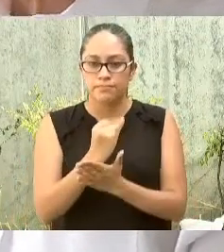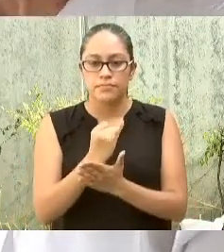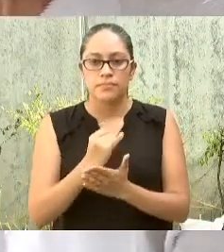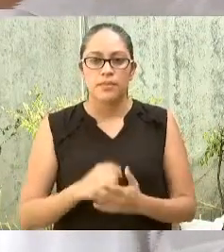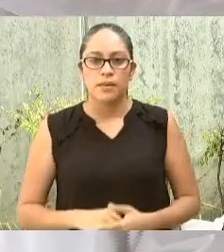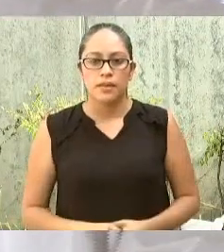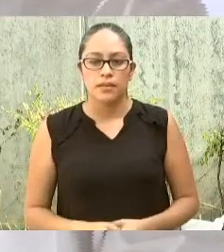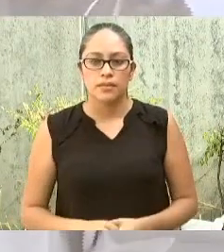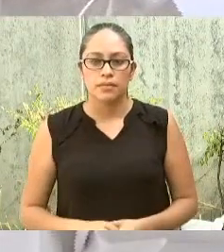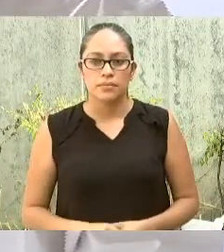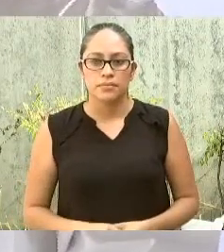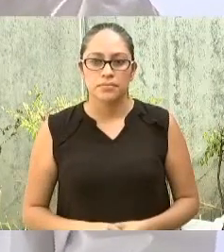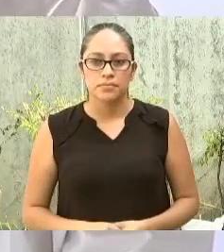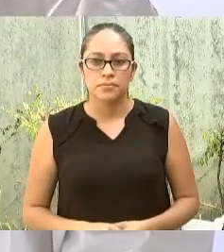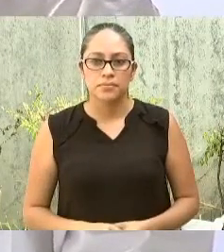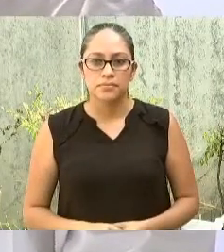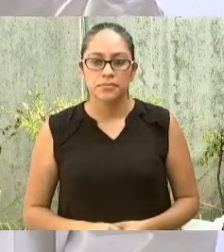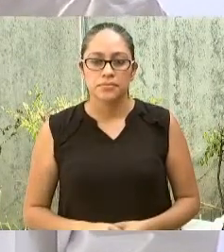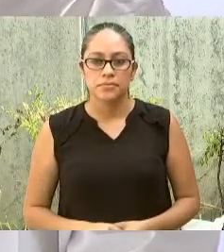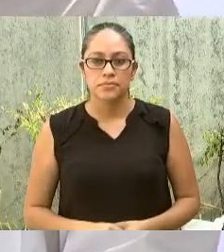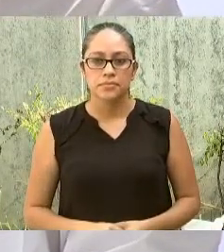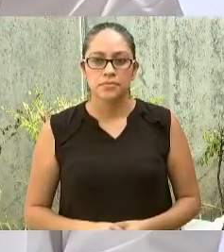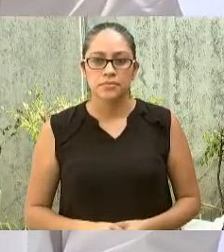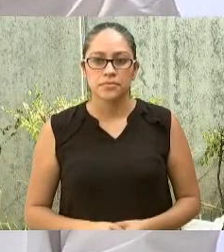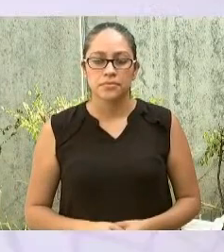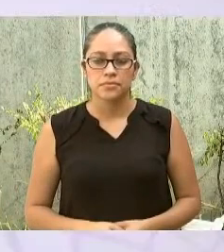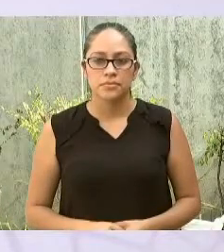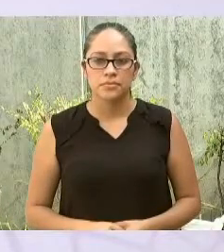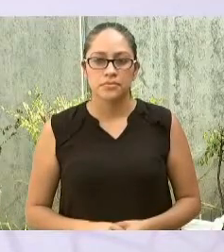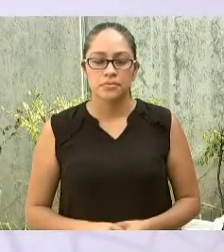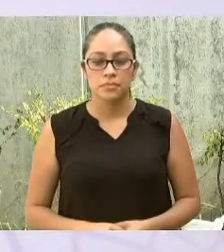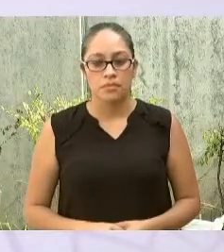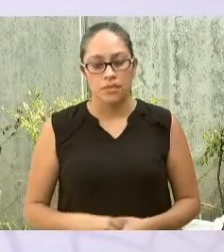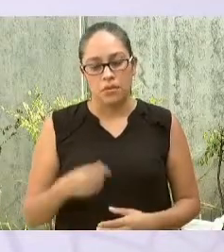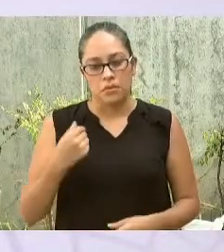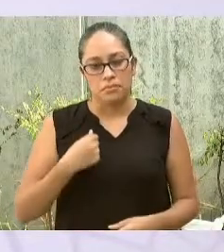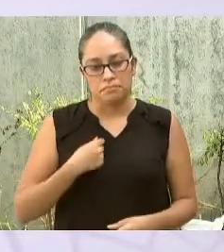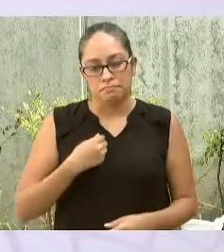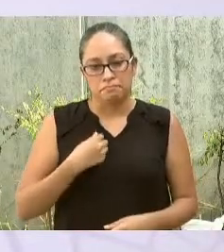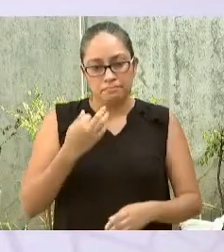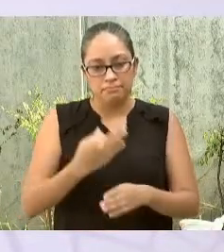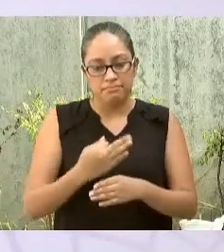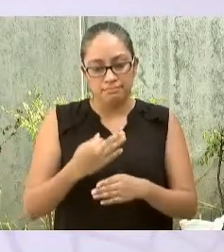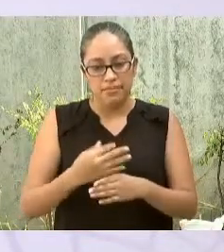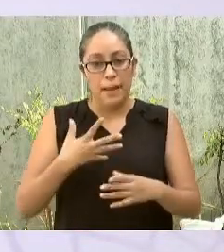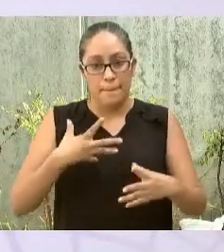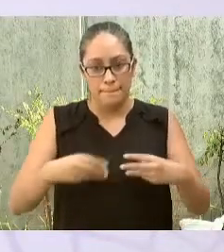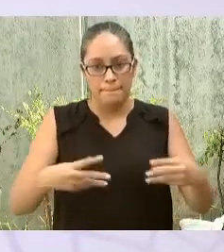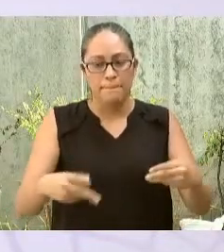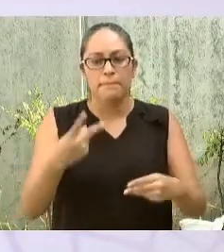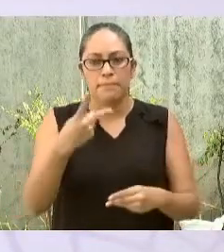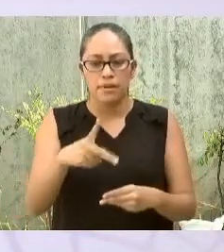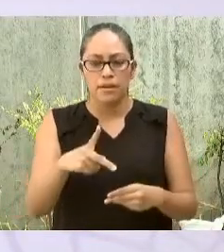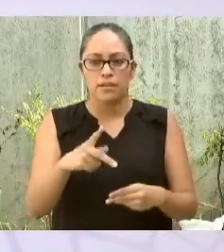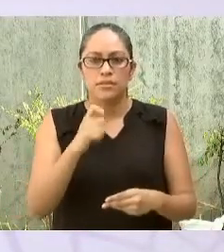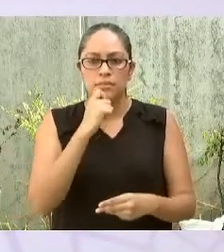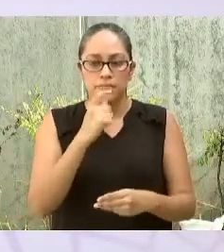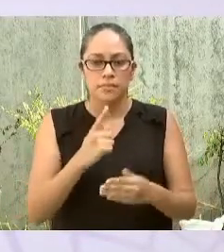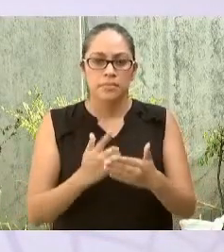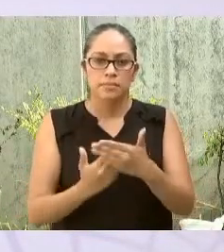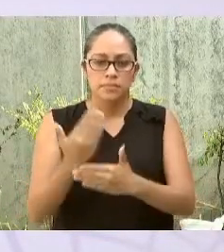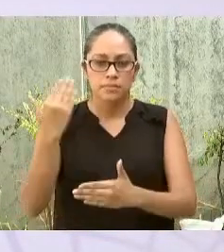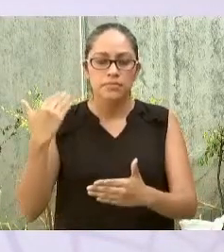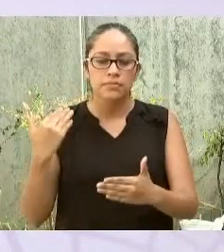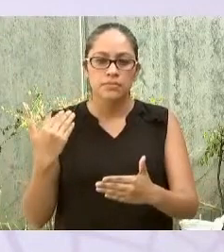Yo llevo, no solo por la pandemia, sino